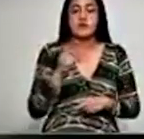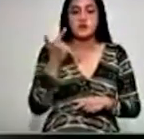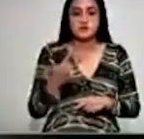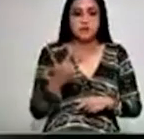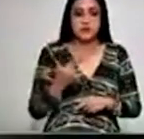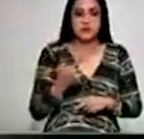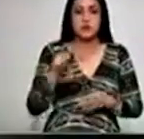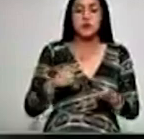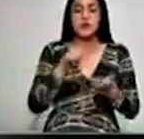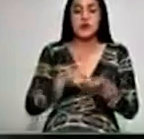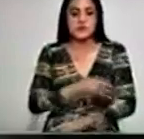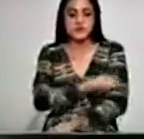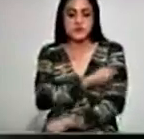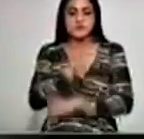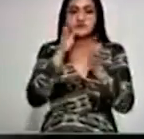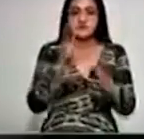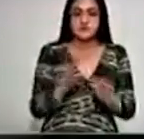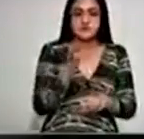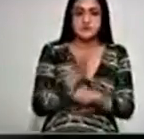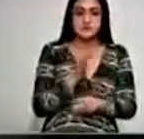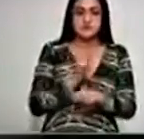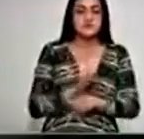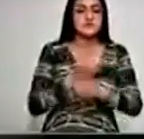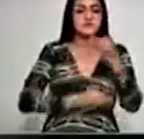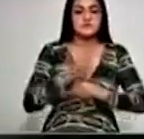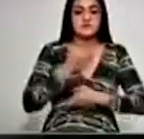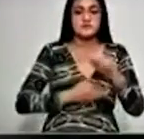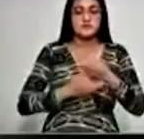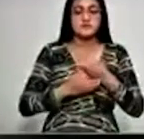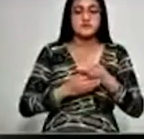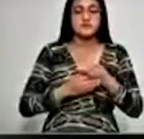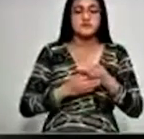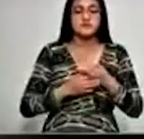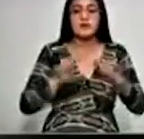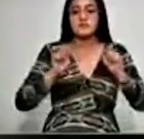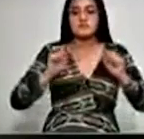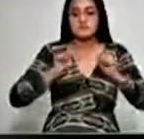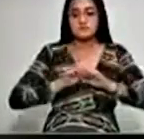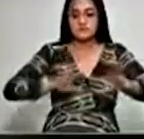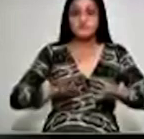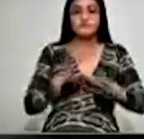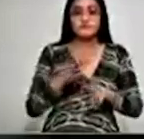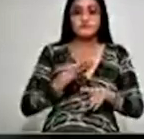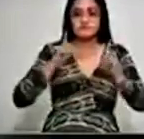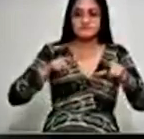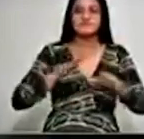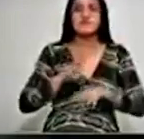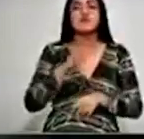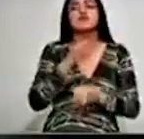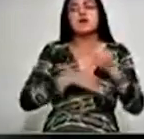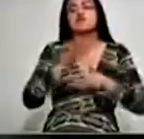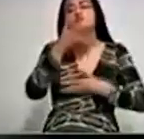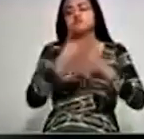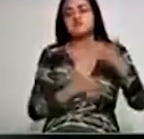47 puntos de vacunación. Ya están en todas las redes oficiales todo el proceso y las